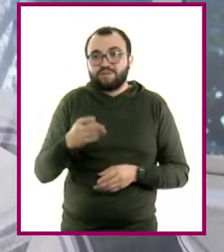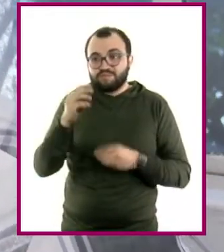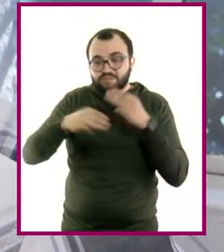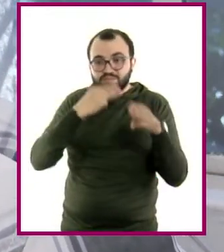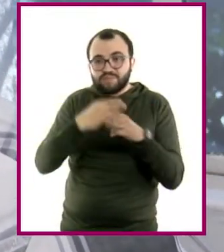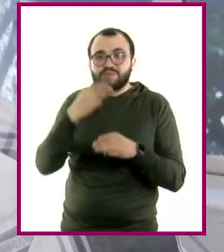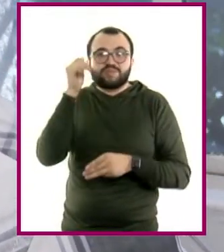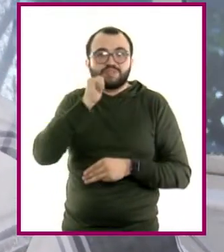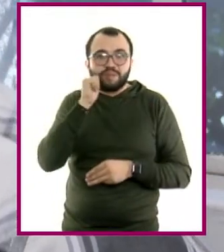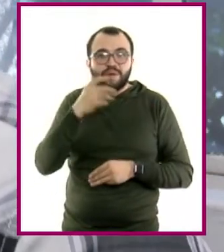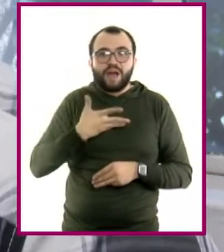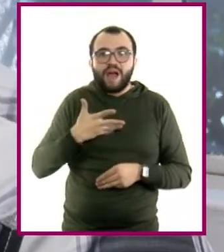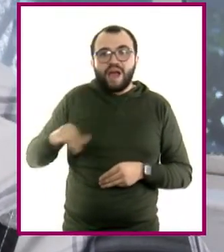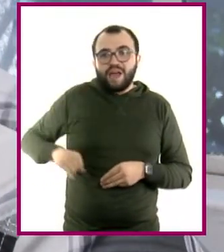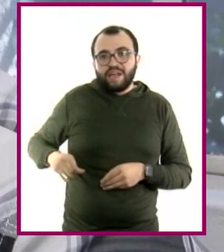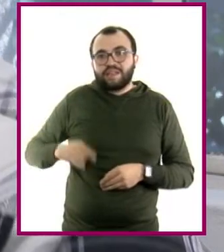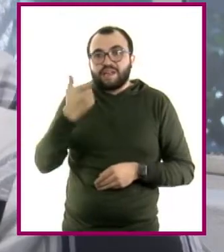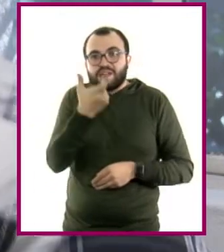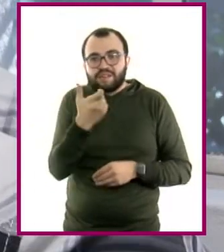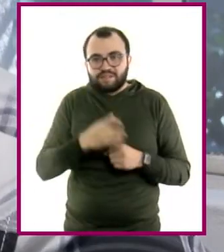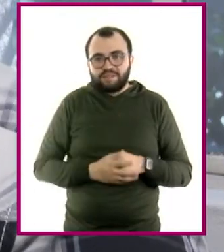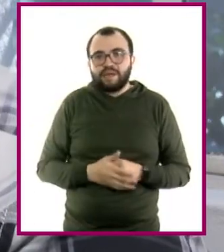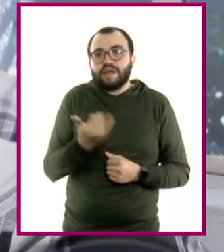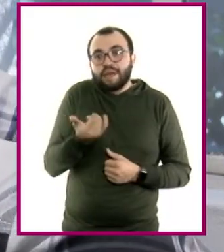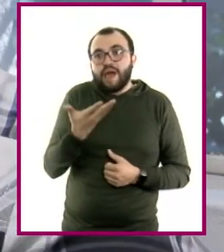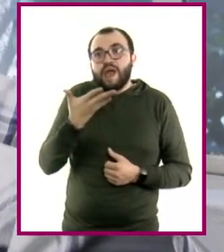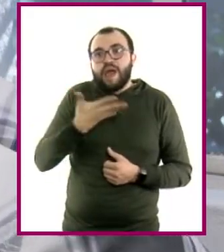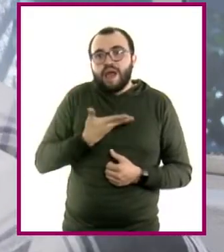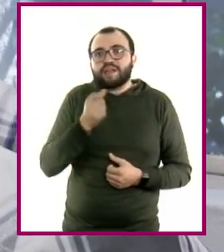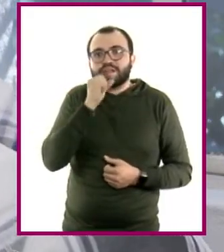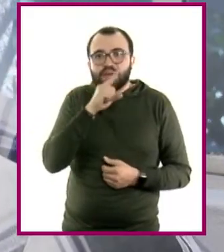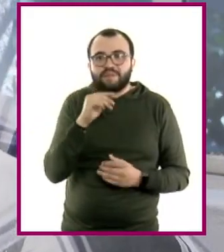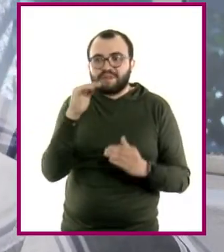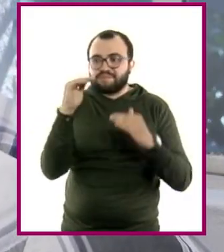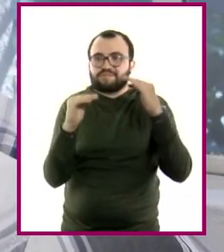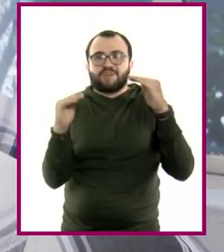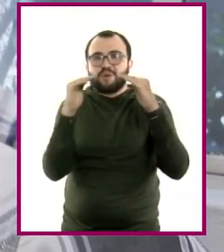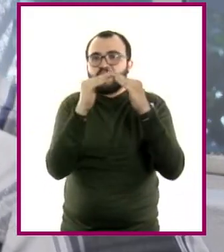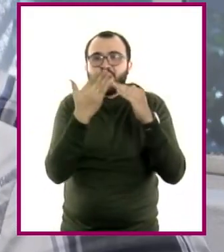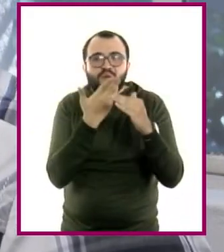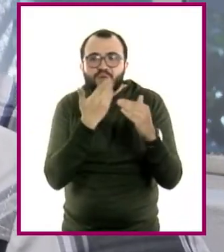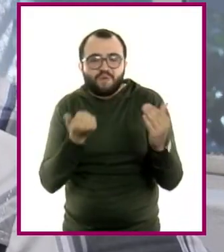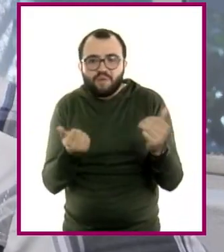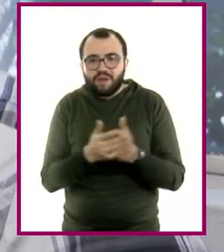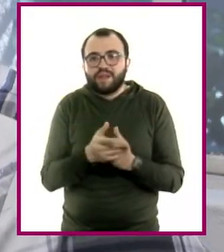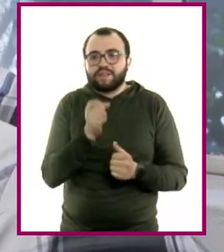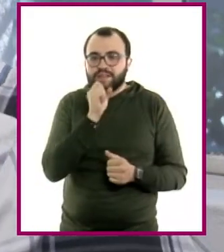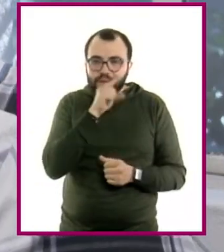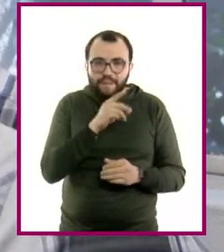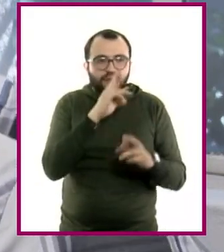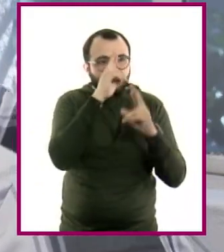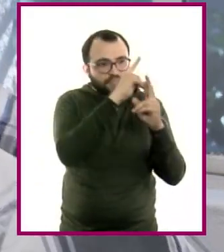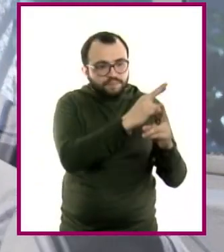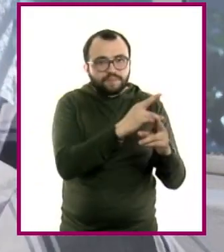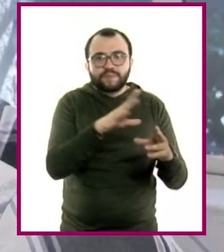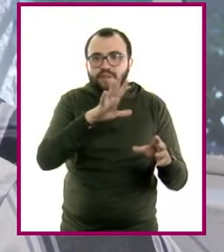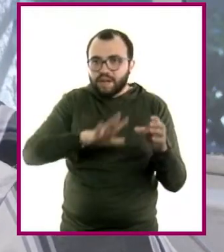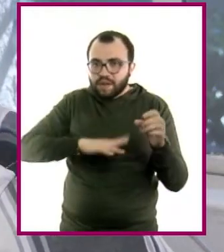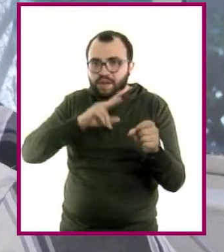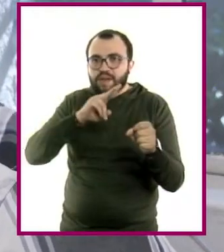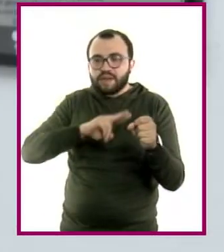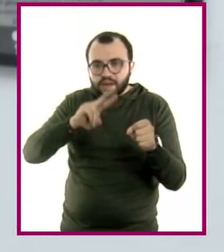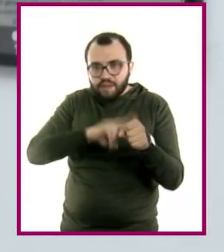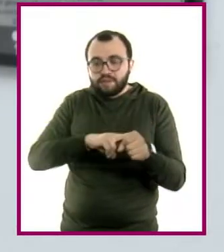y desigualdades. Hay que elevar los niveles de conciencia y respeto al hábitat y sancionar a quienes deterioran la